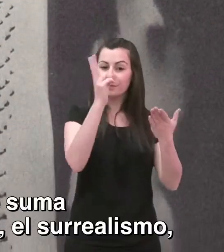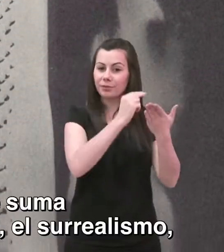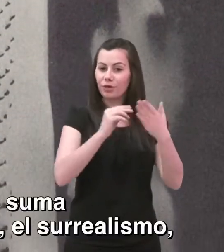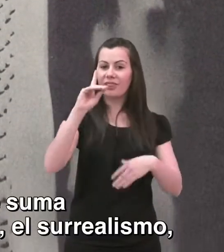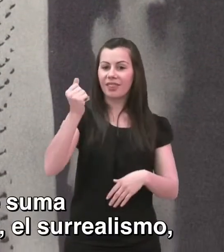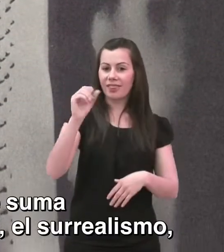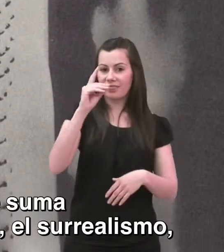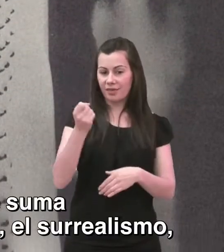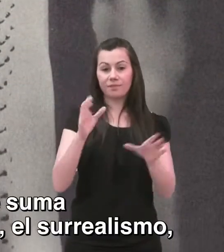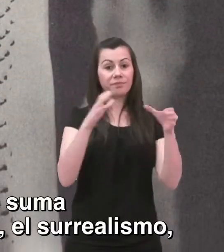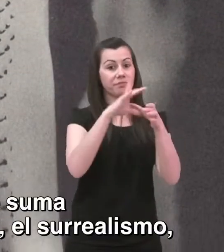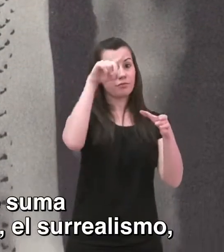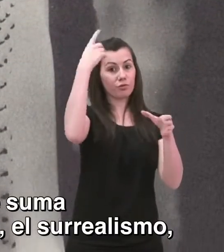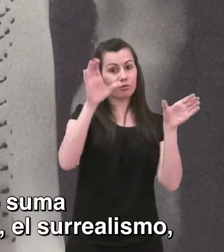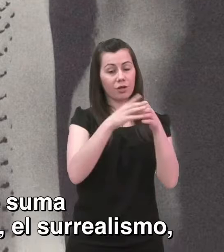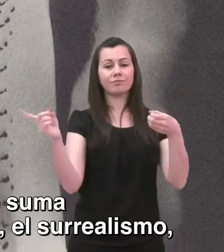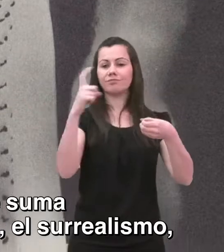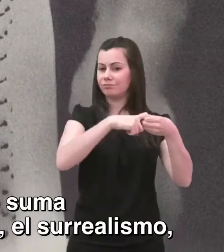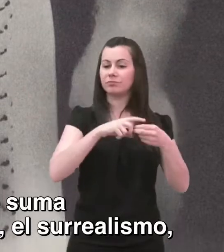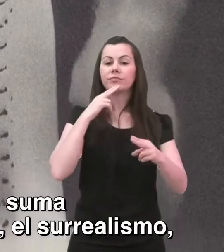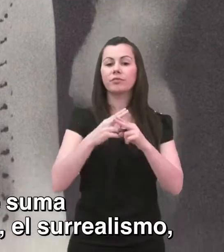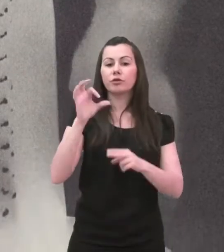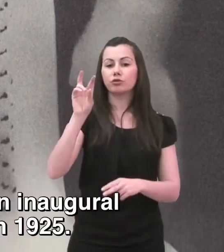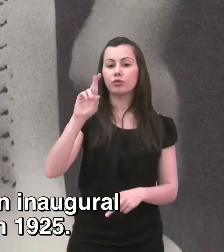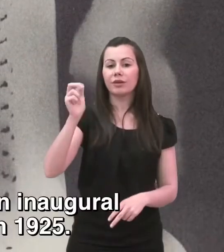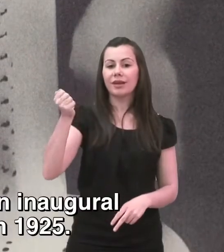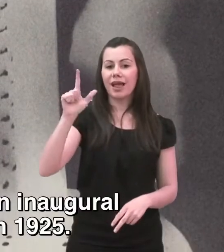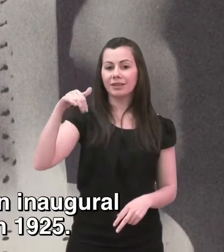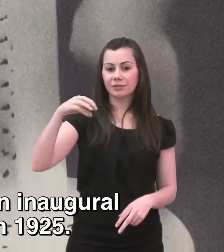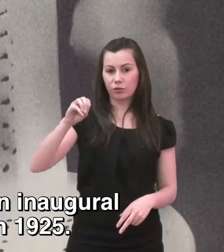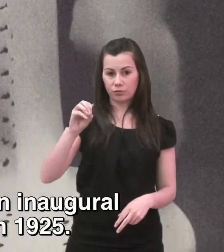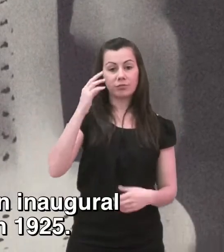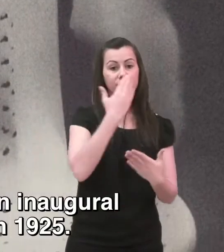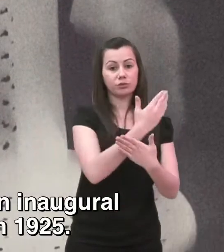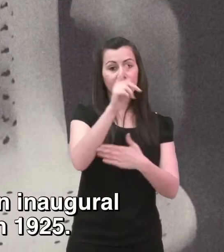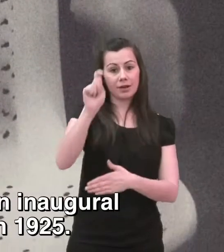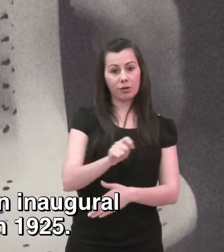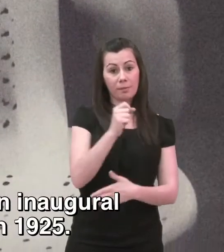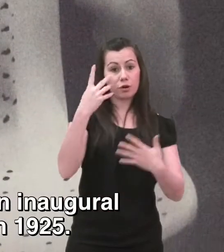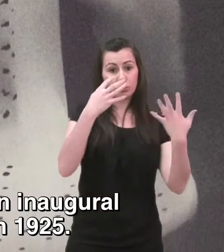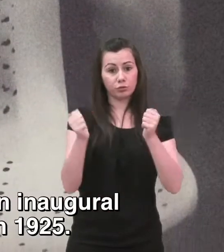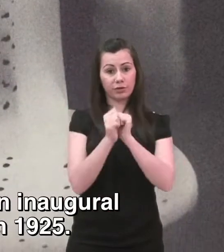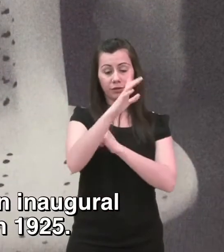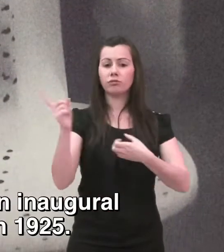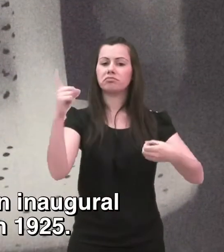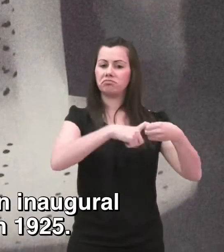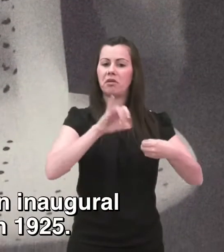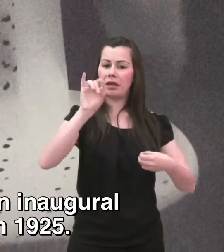del Dada y se suma a su corriente heredera, el surrealismo, de cuya exposición inaugural forma parte